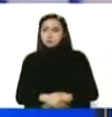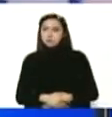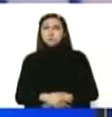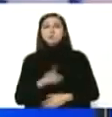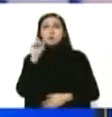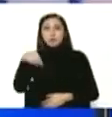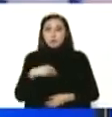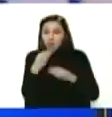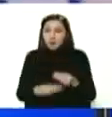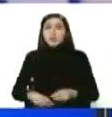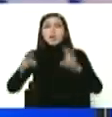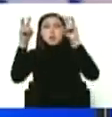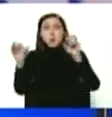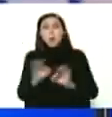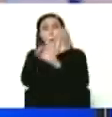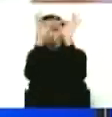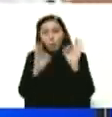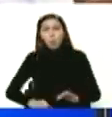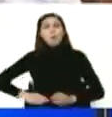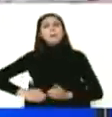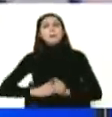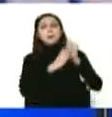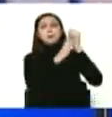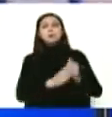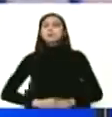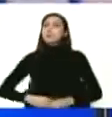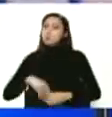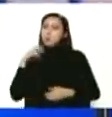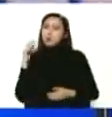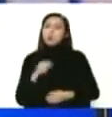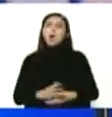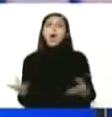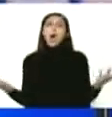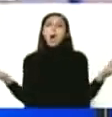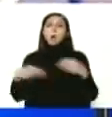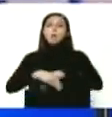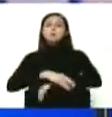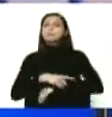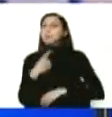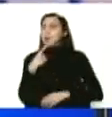imponerse el nuevo modelo de gestión. Totalmente de acuerdo. ¿Qué dice Rivero? Sí, presidente.